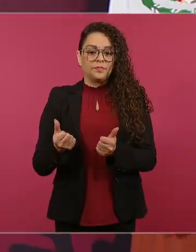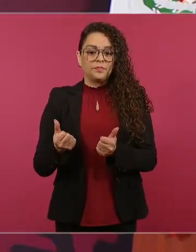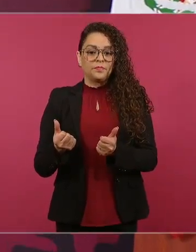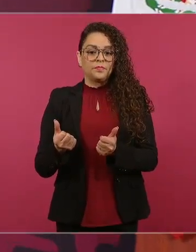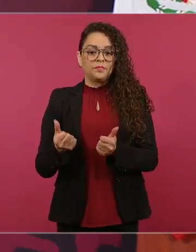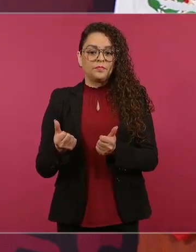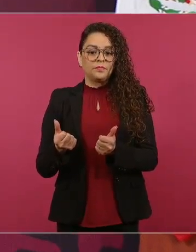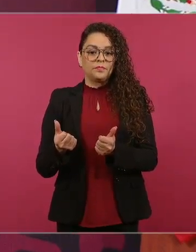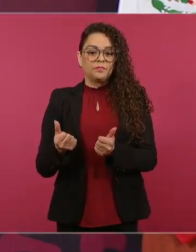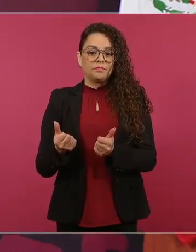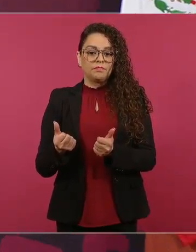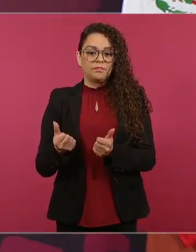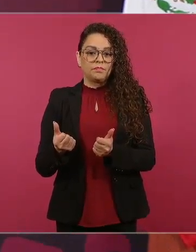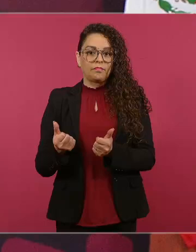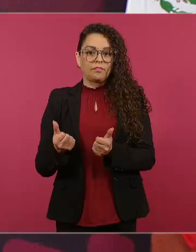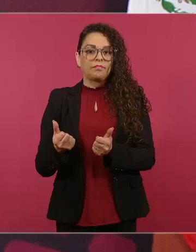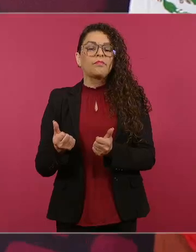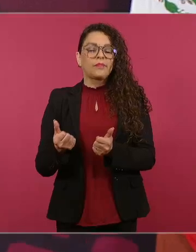protección,